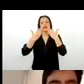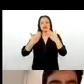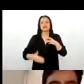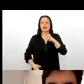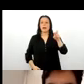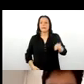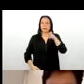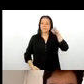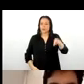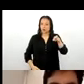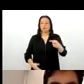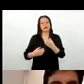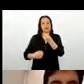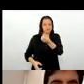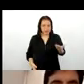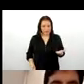invitación.